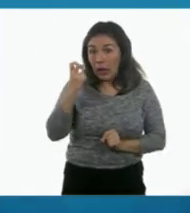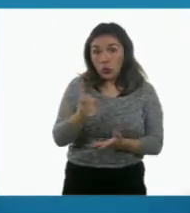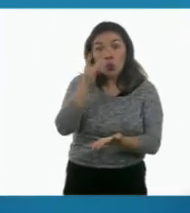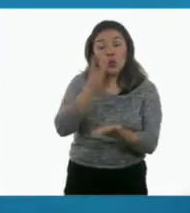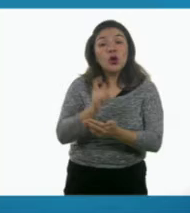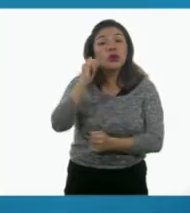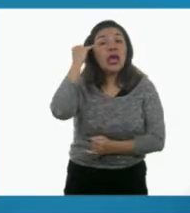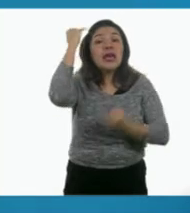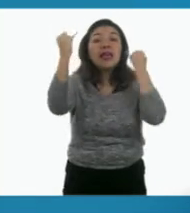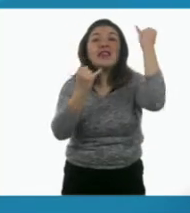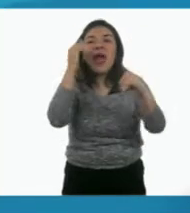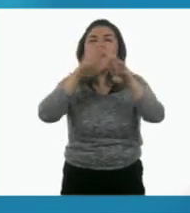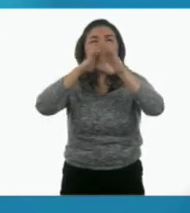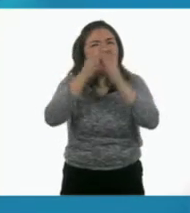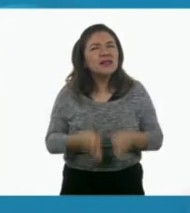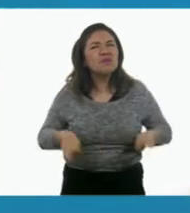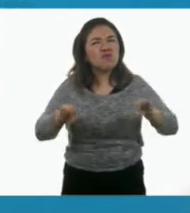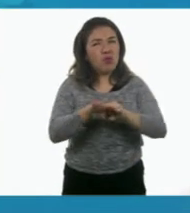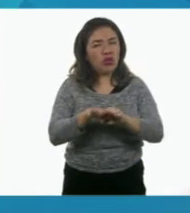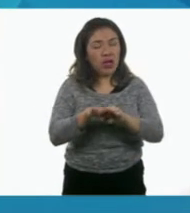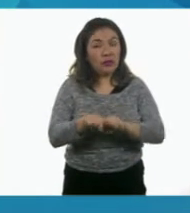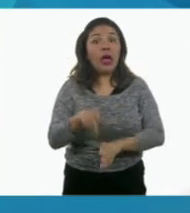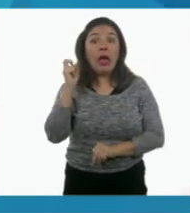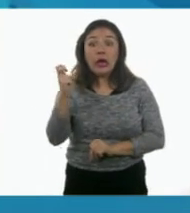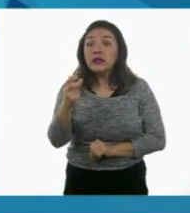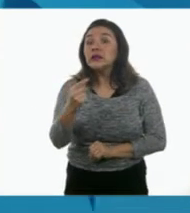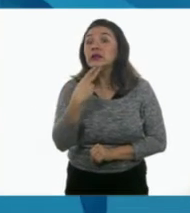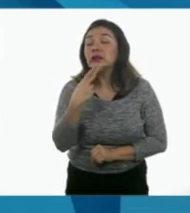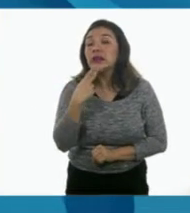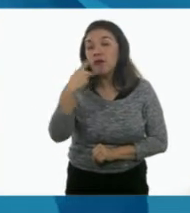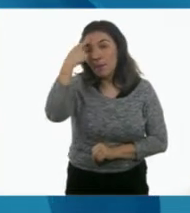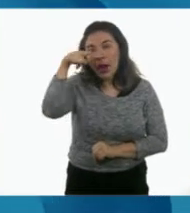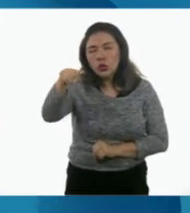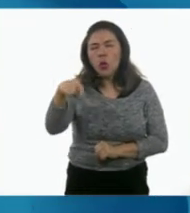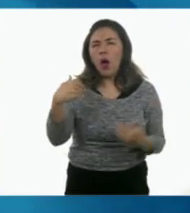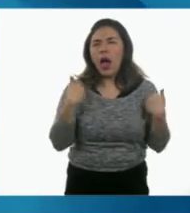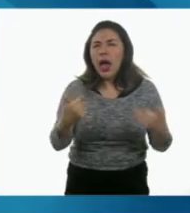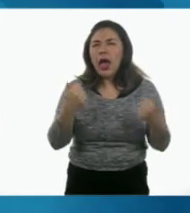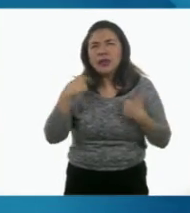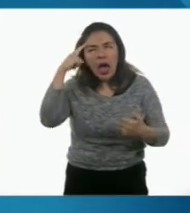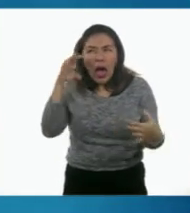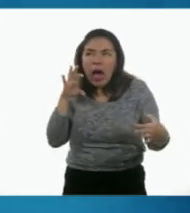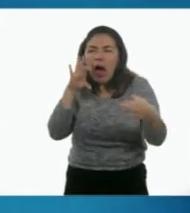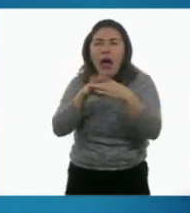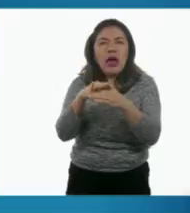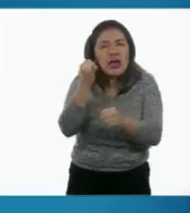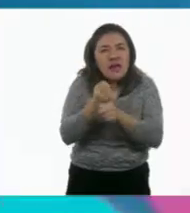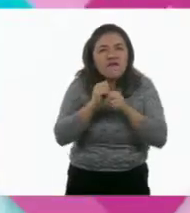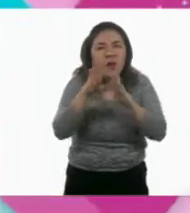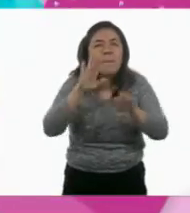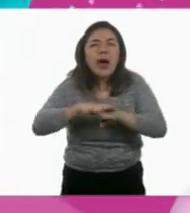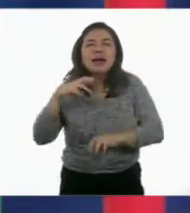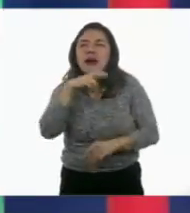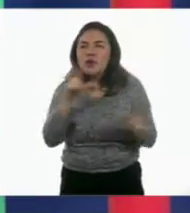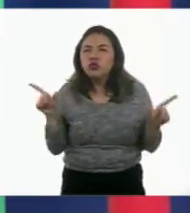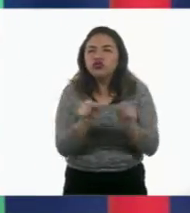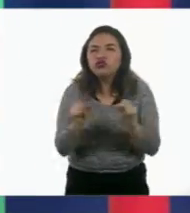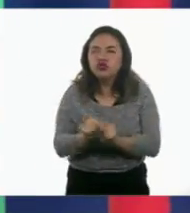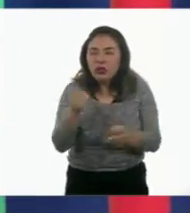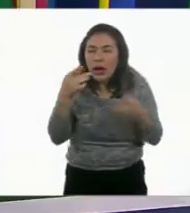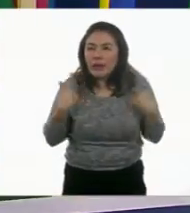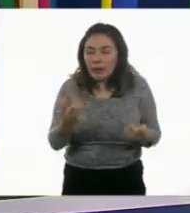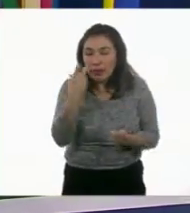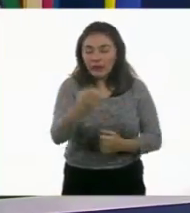solo las ideas principales y sirve para repasar brevemente toda la información. Maestra,